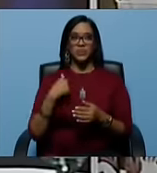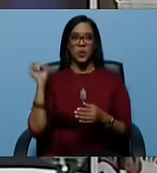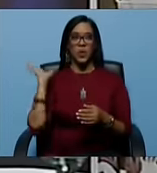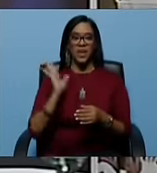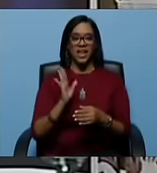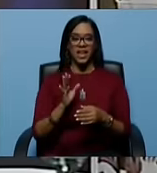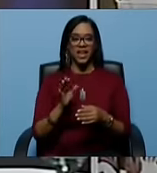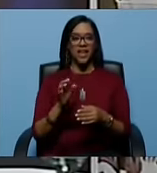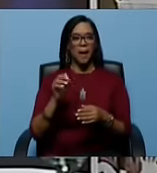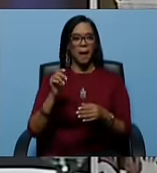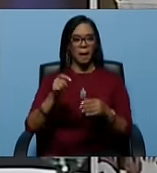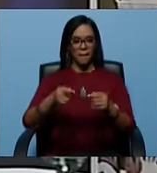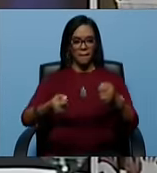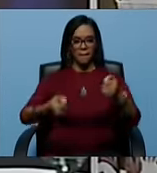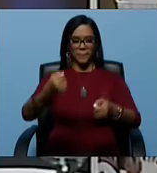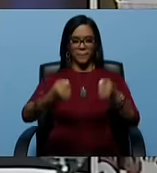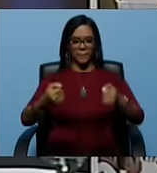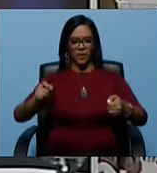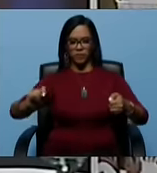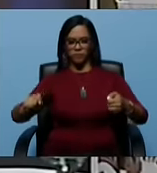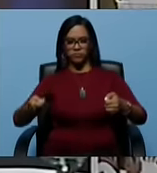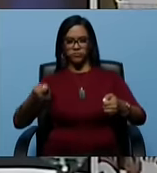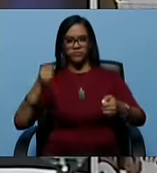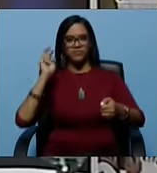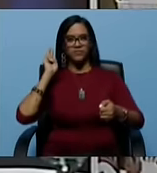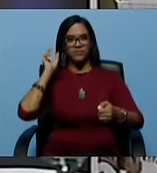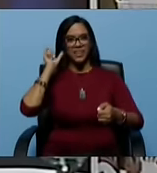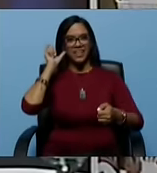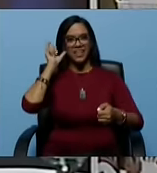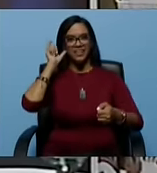radio del carro y gaita comenzó a sonar.